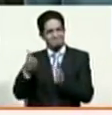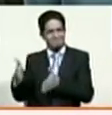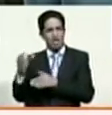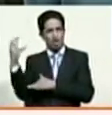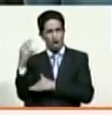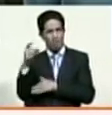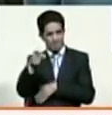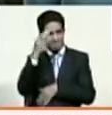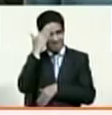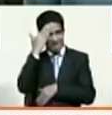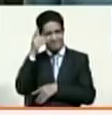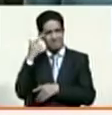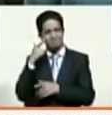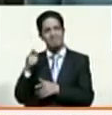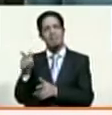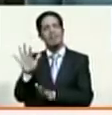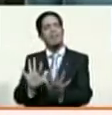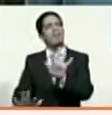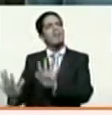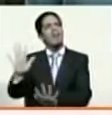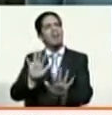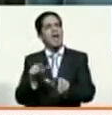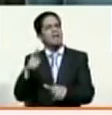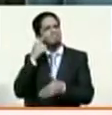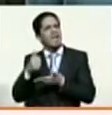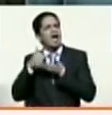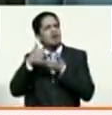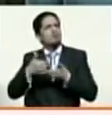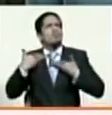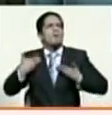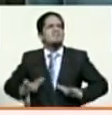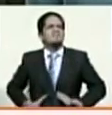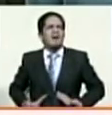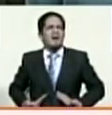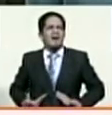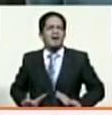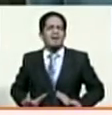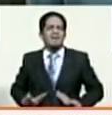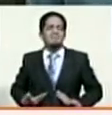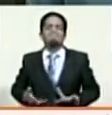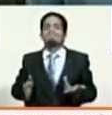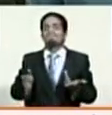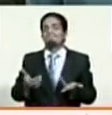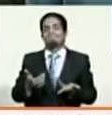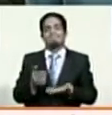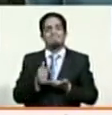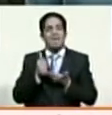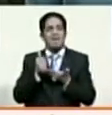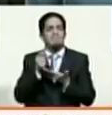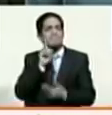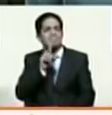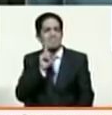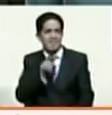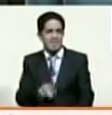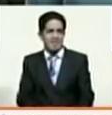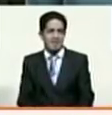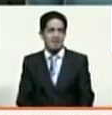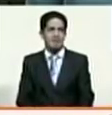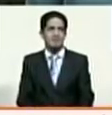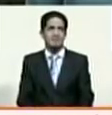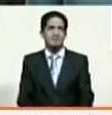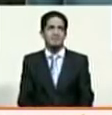Y tal como lo hemos referido, esa supuesta ayuda humanitaria no tiene nada de ayuda y muchísimo menos de